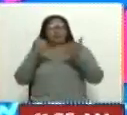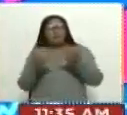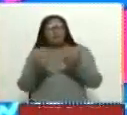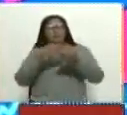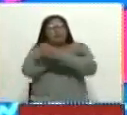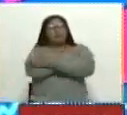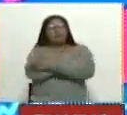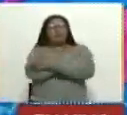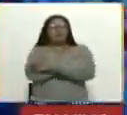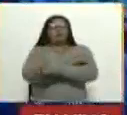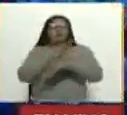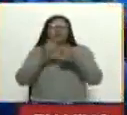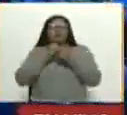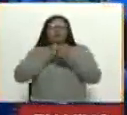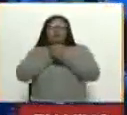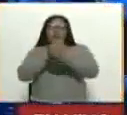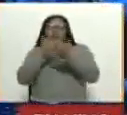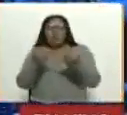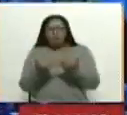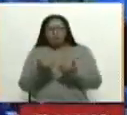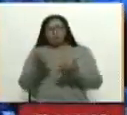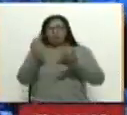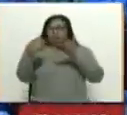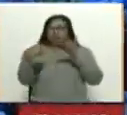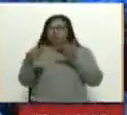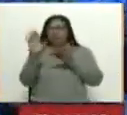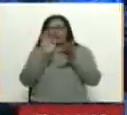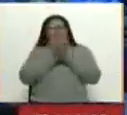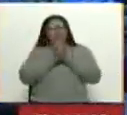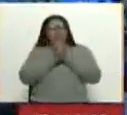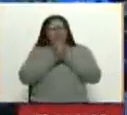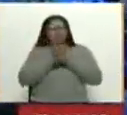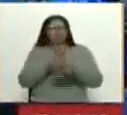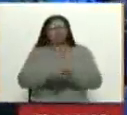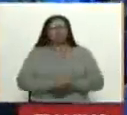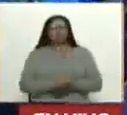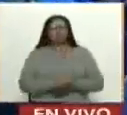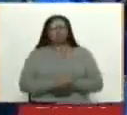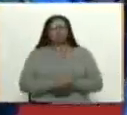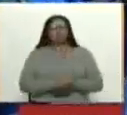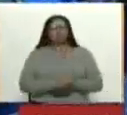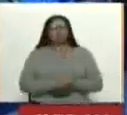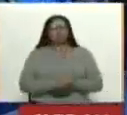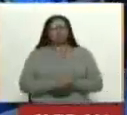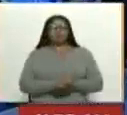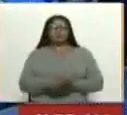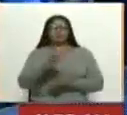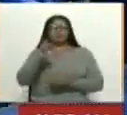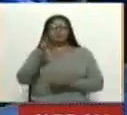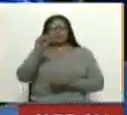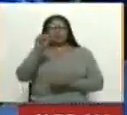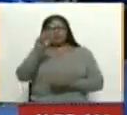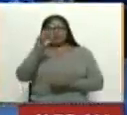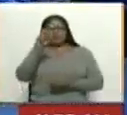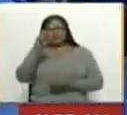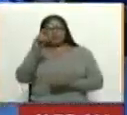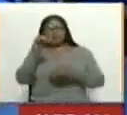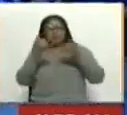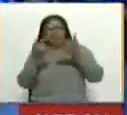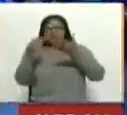hermano Ignacio ramonet querido maestro Fernando buena abad